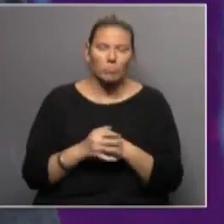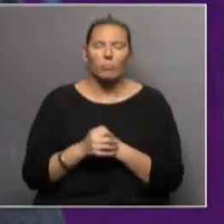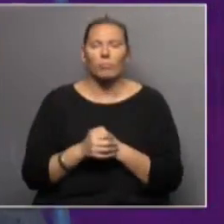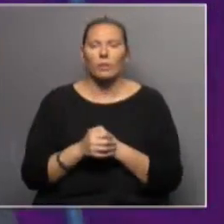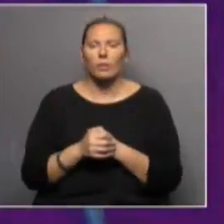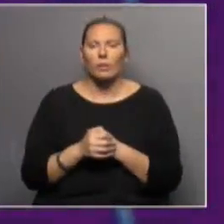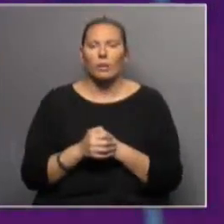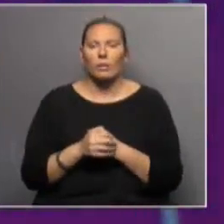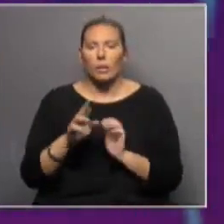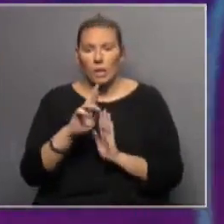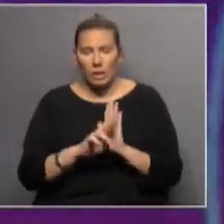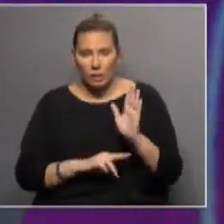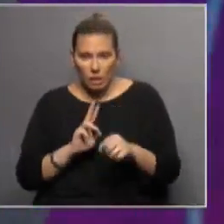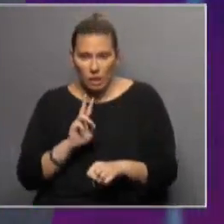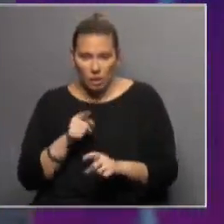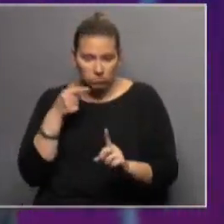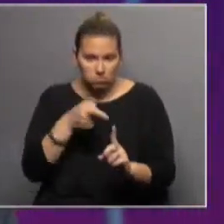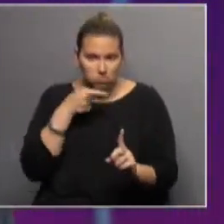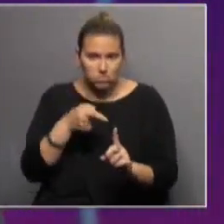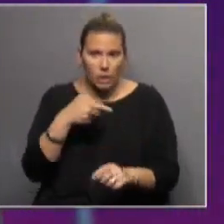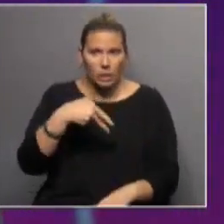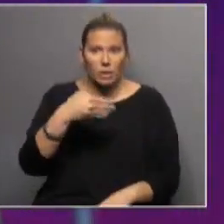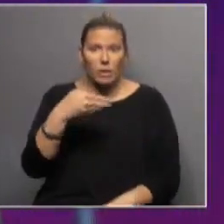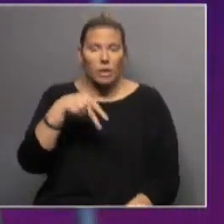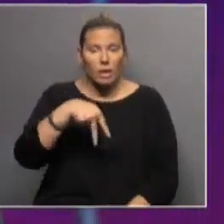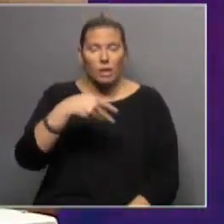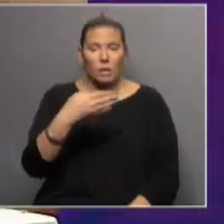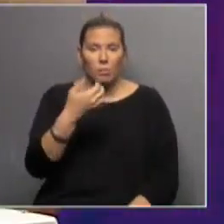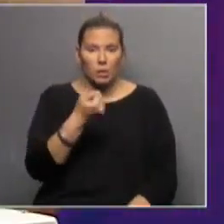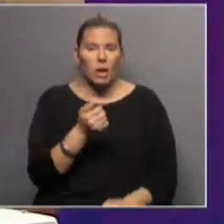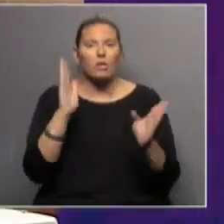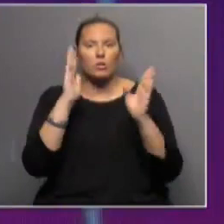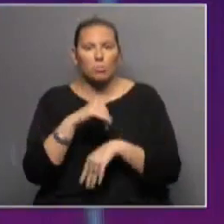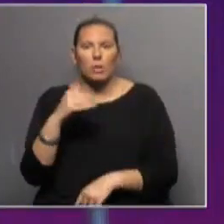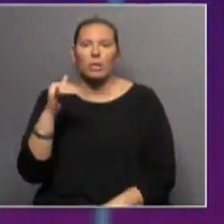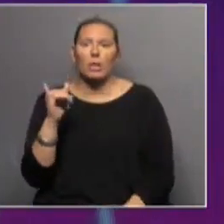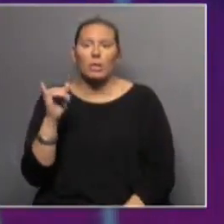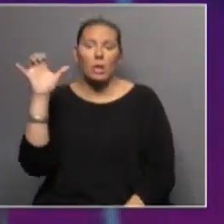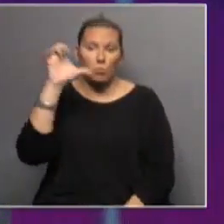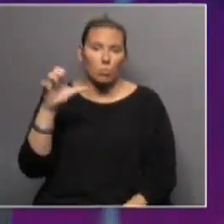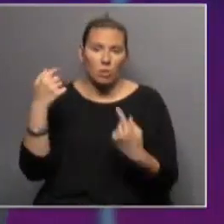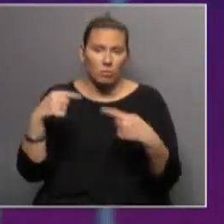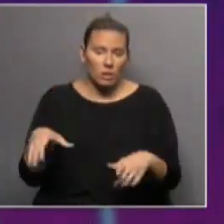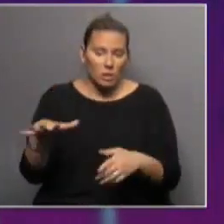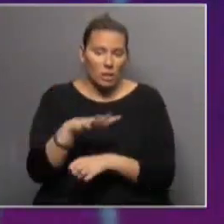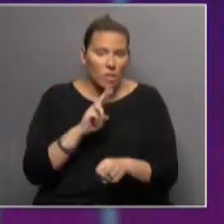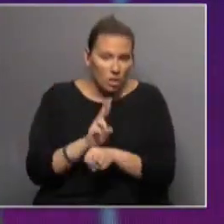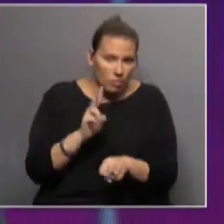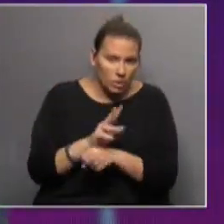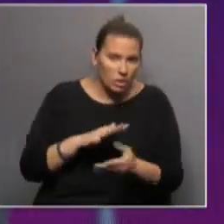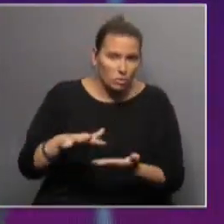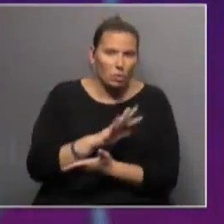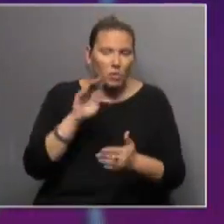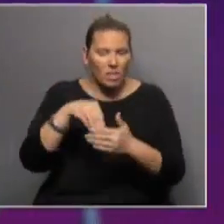vos tenés la regla defensiva dentro de la NBA que no la tenés en el básquetbol. Que no se puede defender en zona. O sea, no puedes defender en zona, sí, pero no puedes estar dentro de la